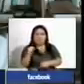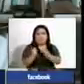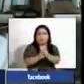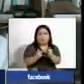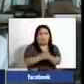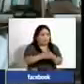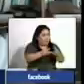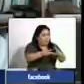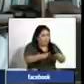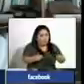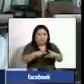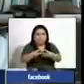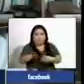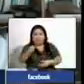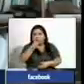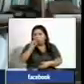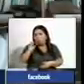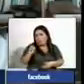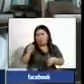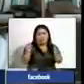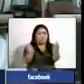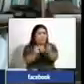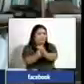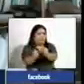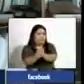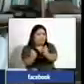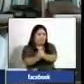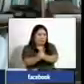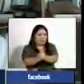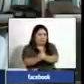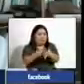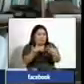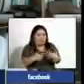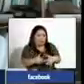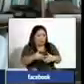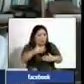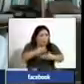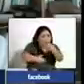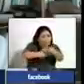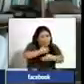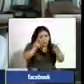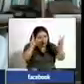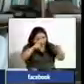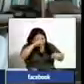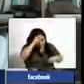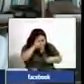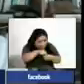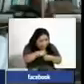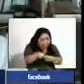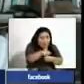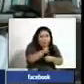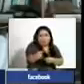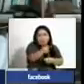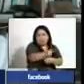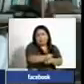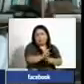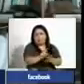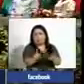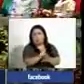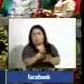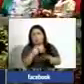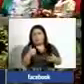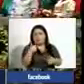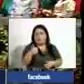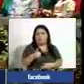desabastecimiento o dificultad en la producción del ciclo agrícola y la autosuficiencia